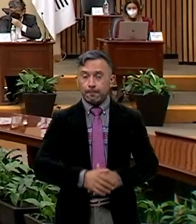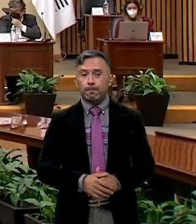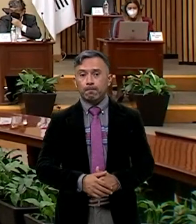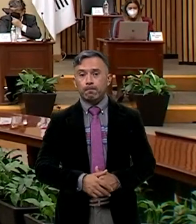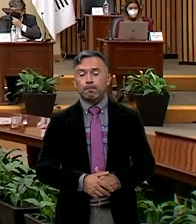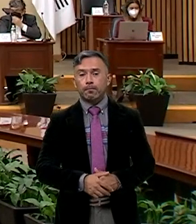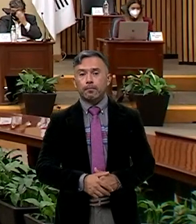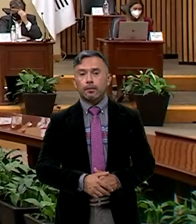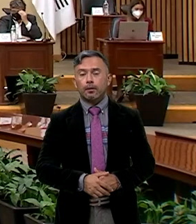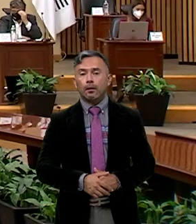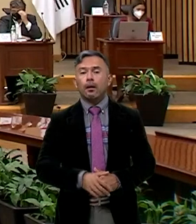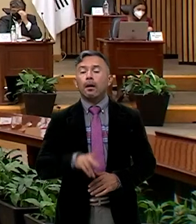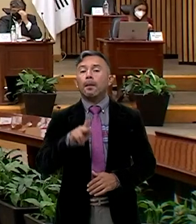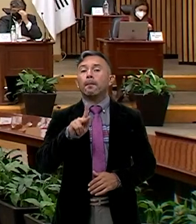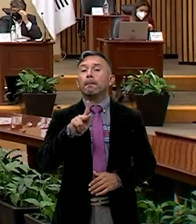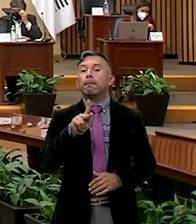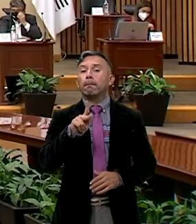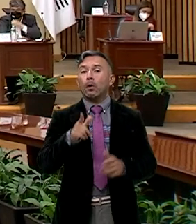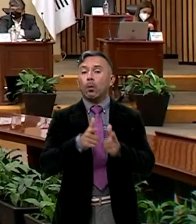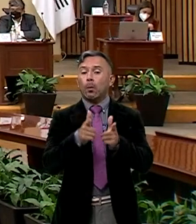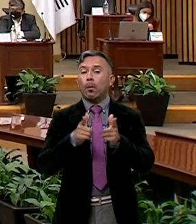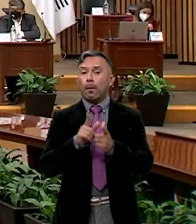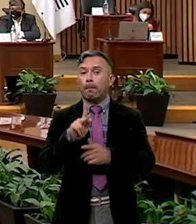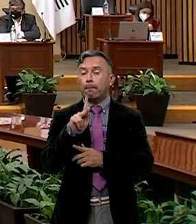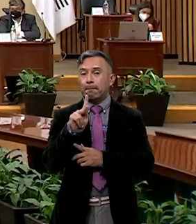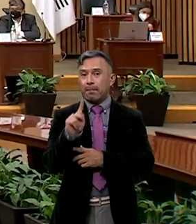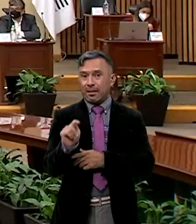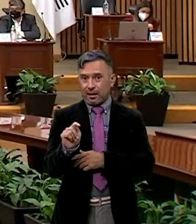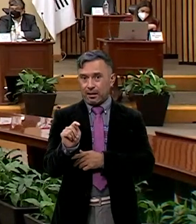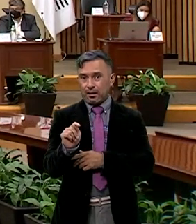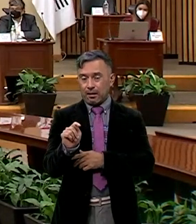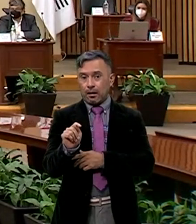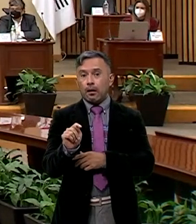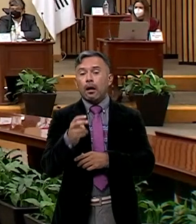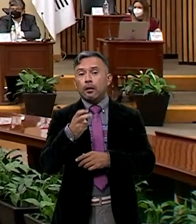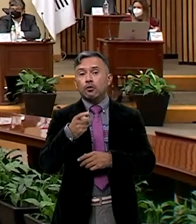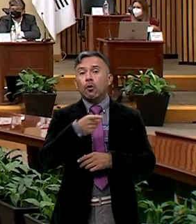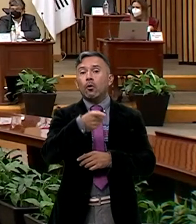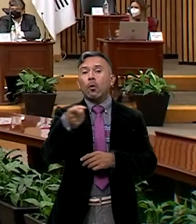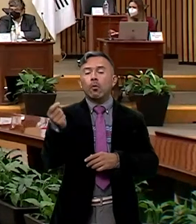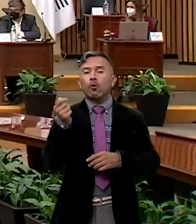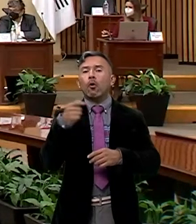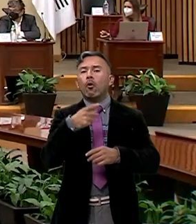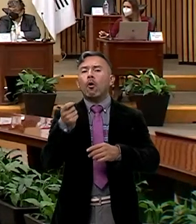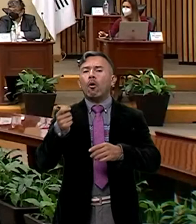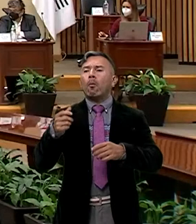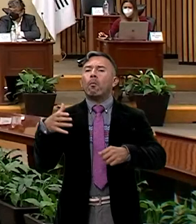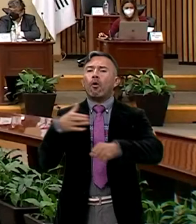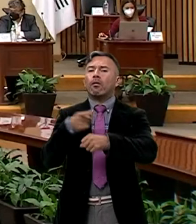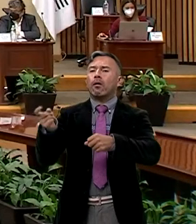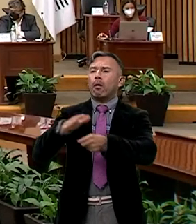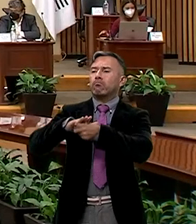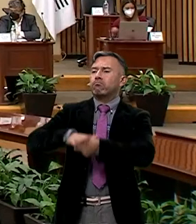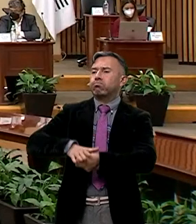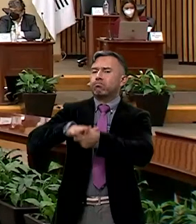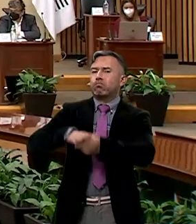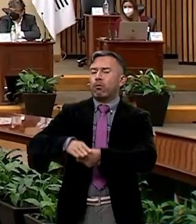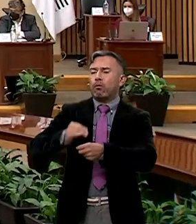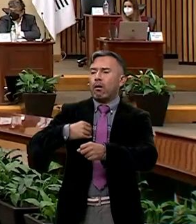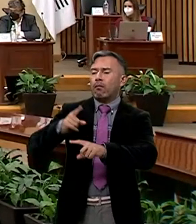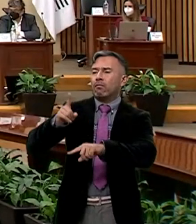el partido del trabajo no puede acompañar las voces de esos poderes fácticos reprimidos que